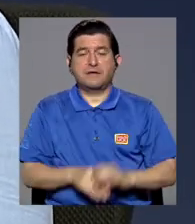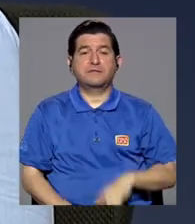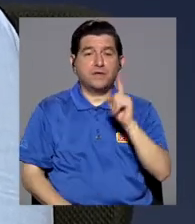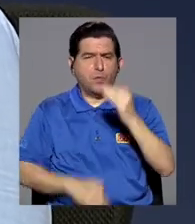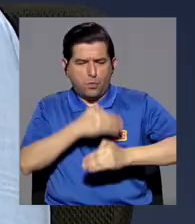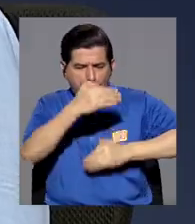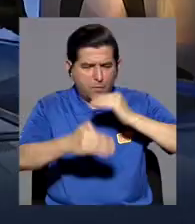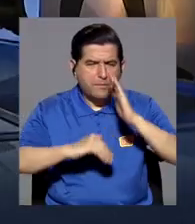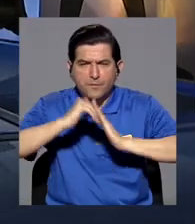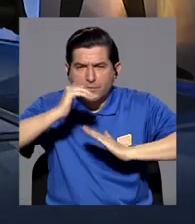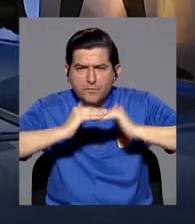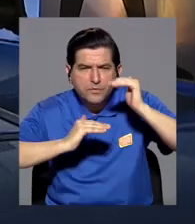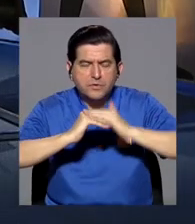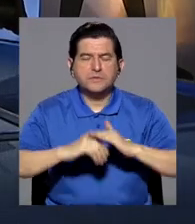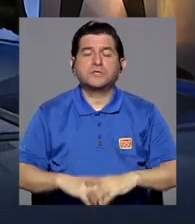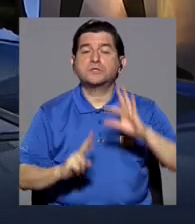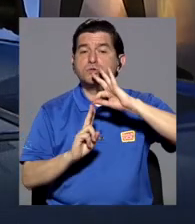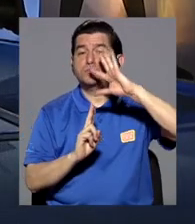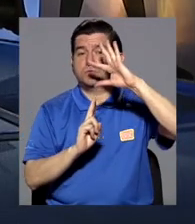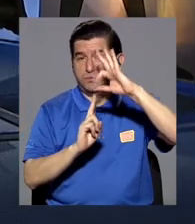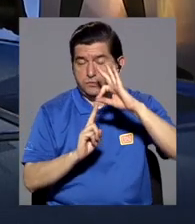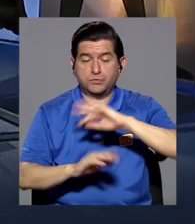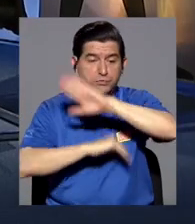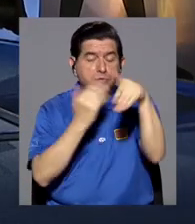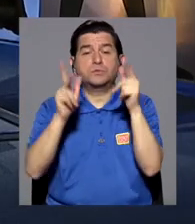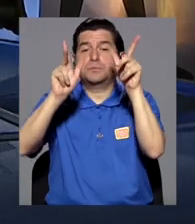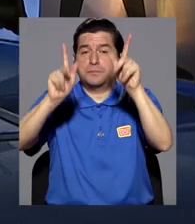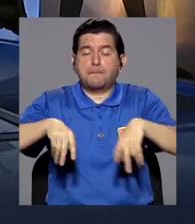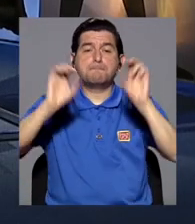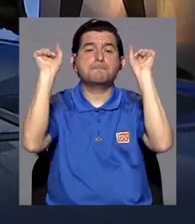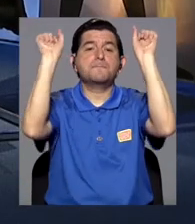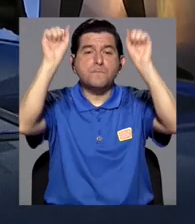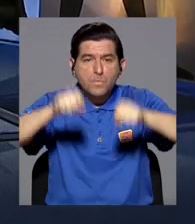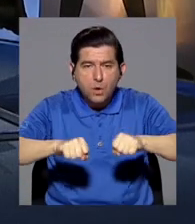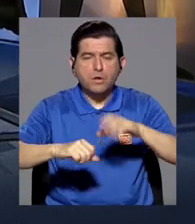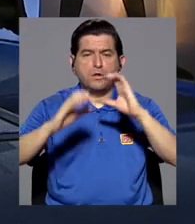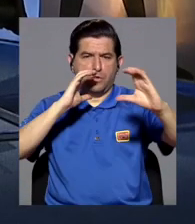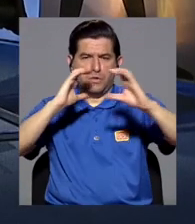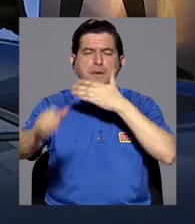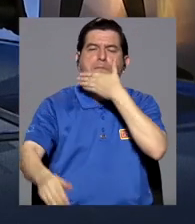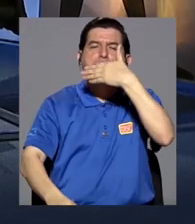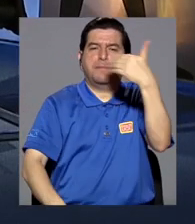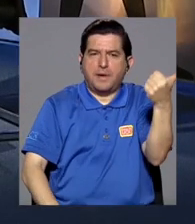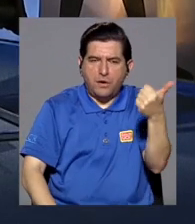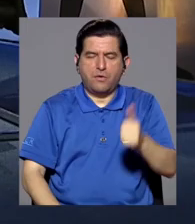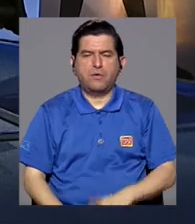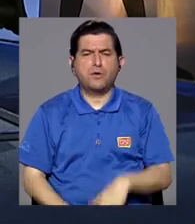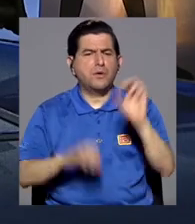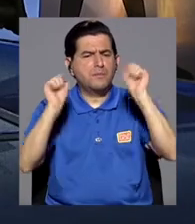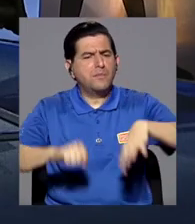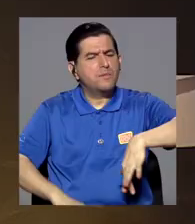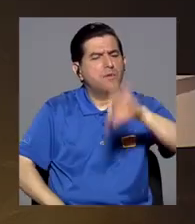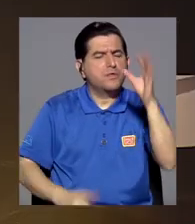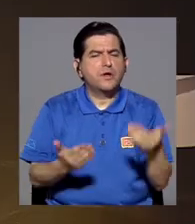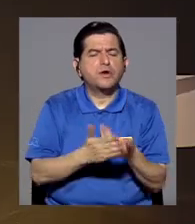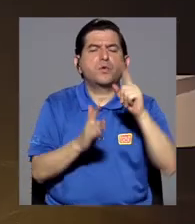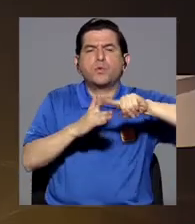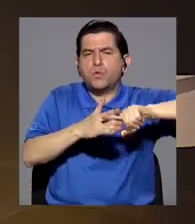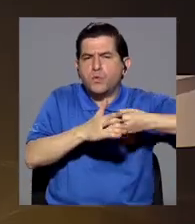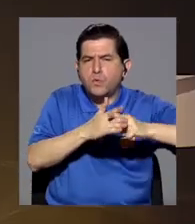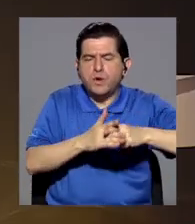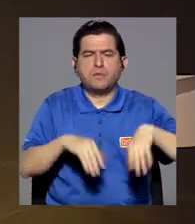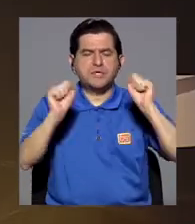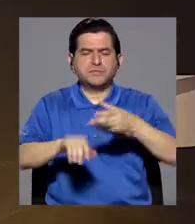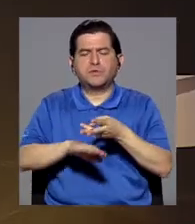disciplina en construcción y también como una alternativa para que todas las personas puedan comunicarse mejor encontrar nuevas